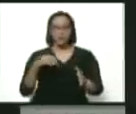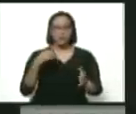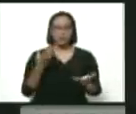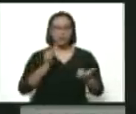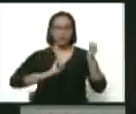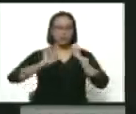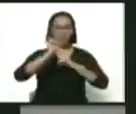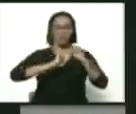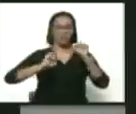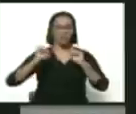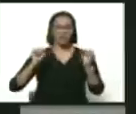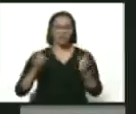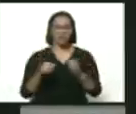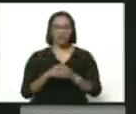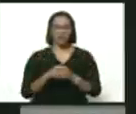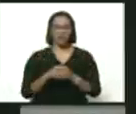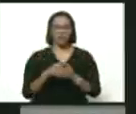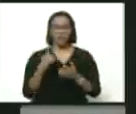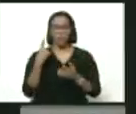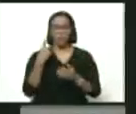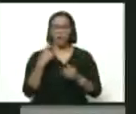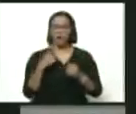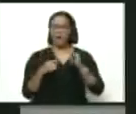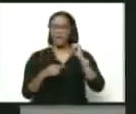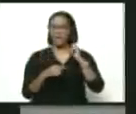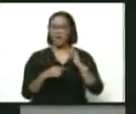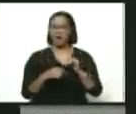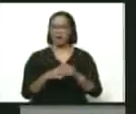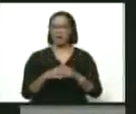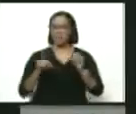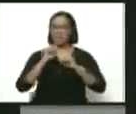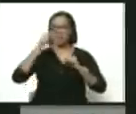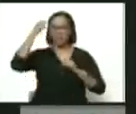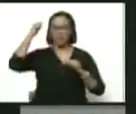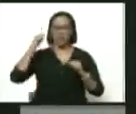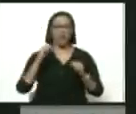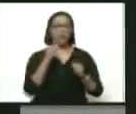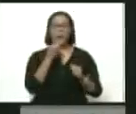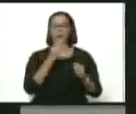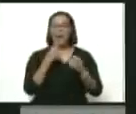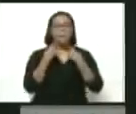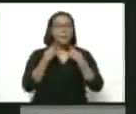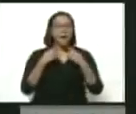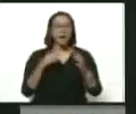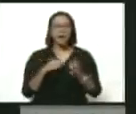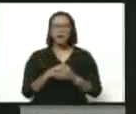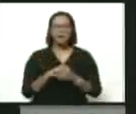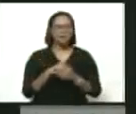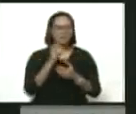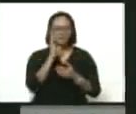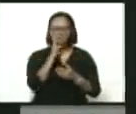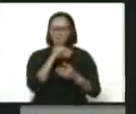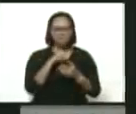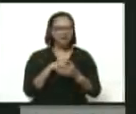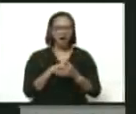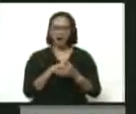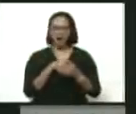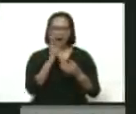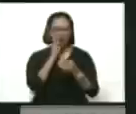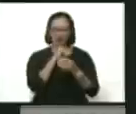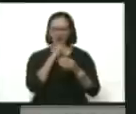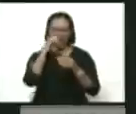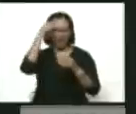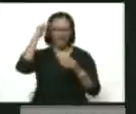dogma desde la izquierda? Bueno, desaparecidos del mapa. Cero dogma, la revolución bolivariana,